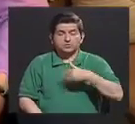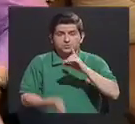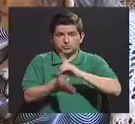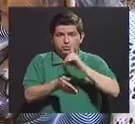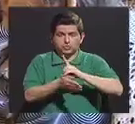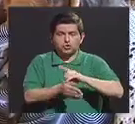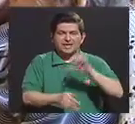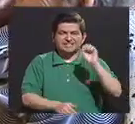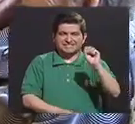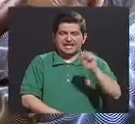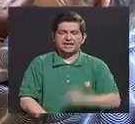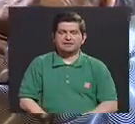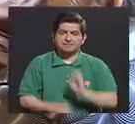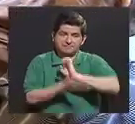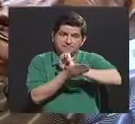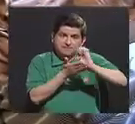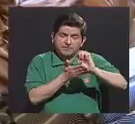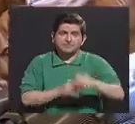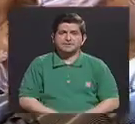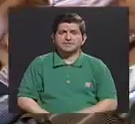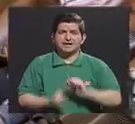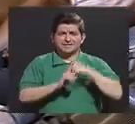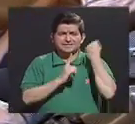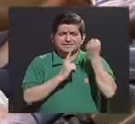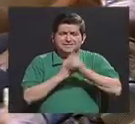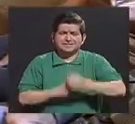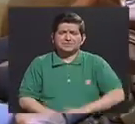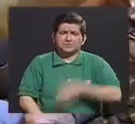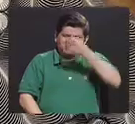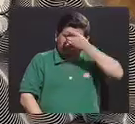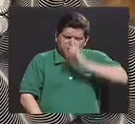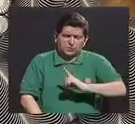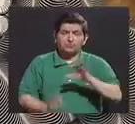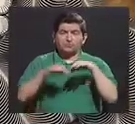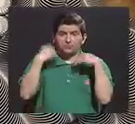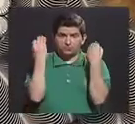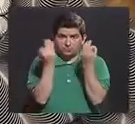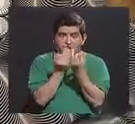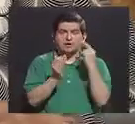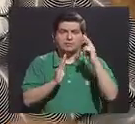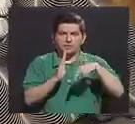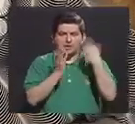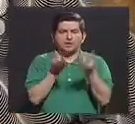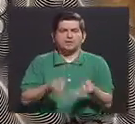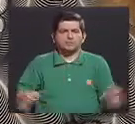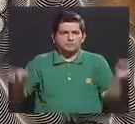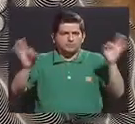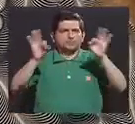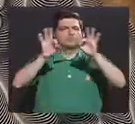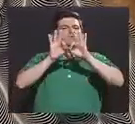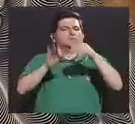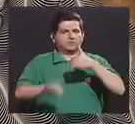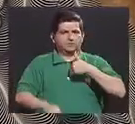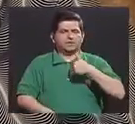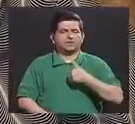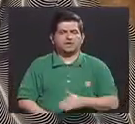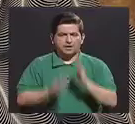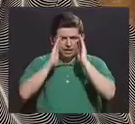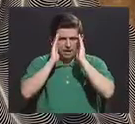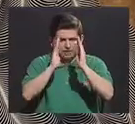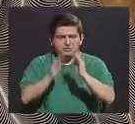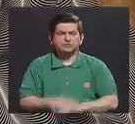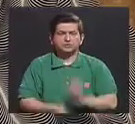Steel para evitar caer en cuadros depresivos la familia juega también un papel significativo en el trato y